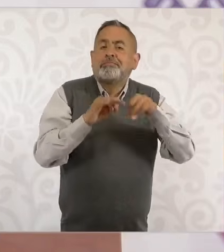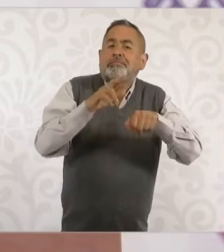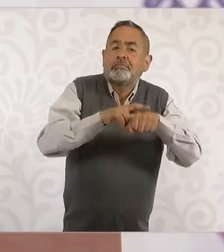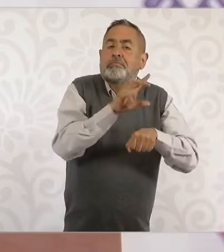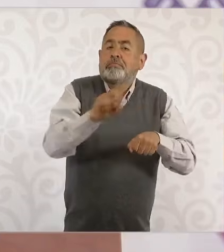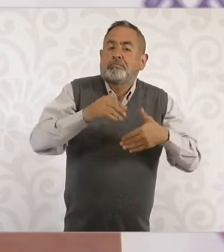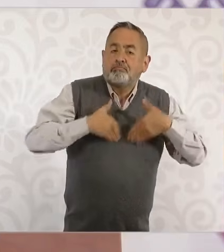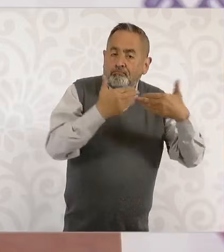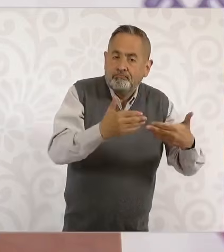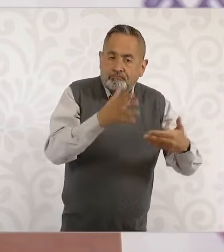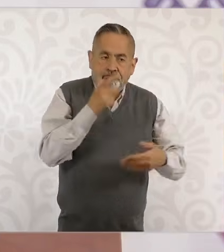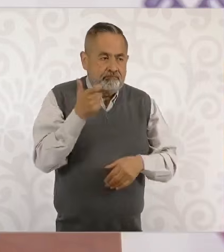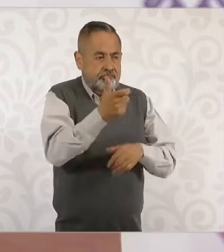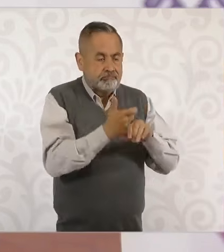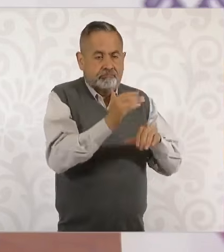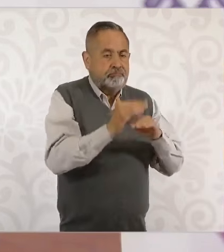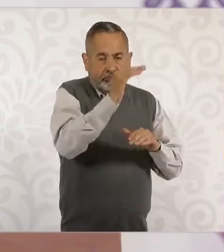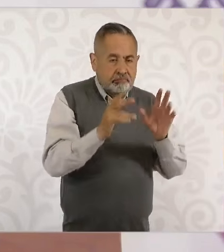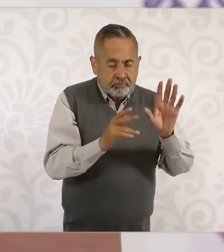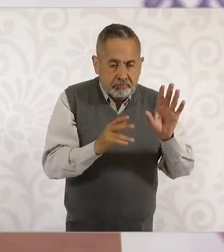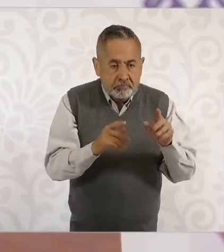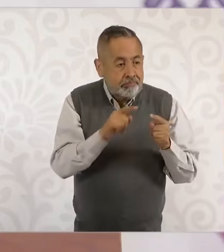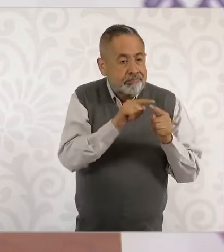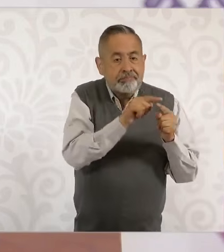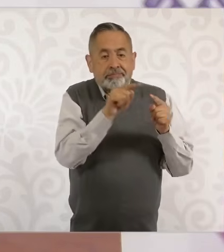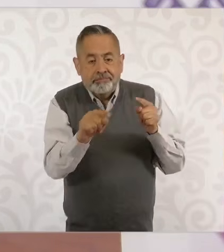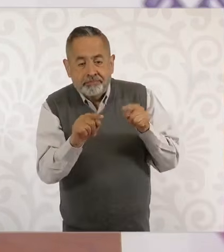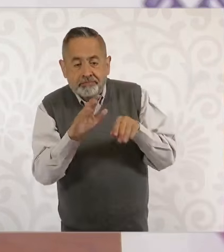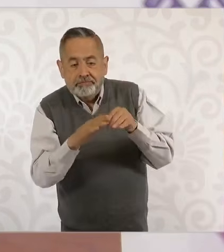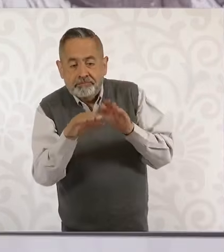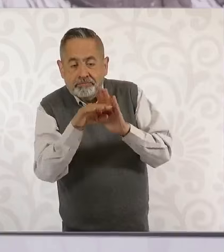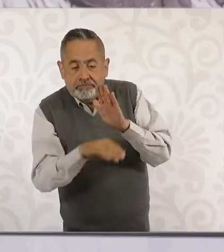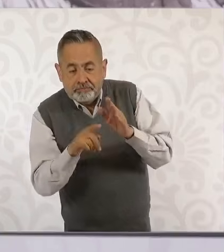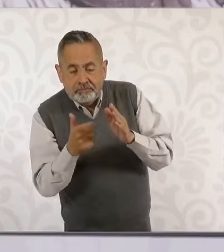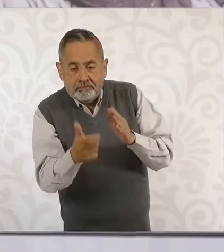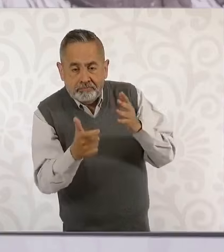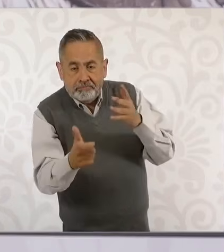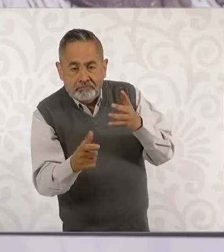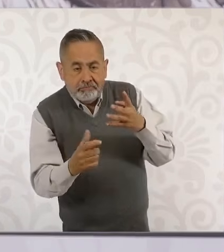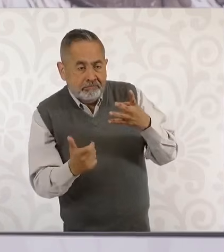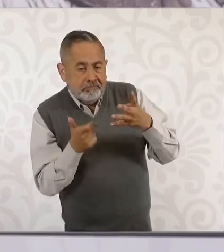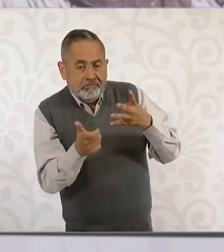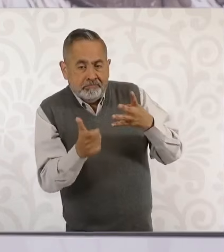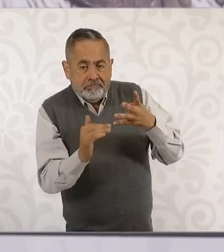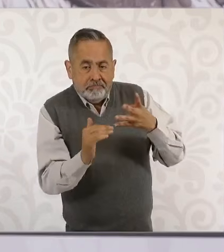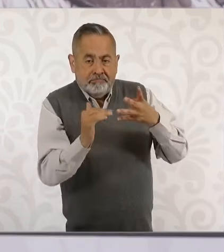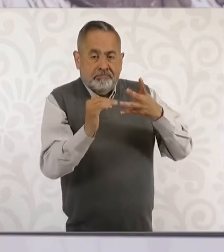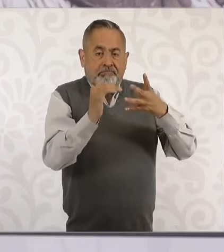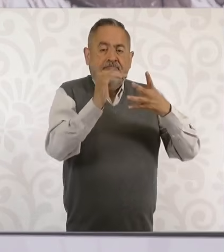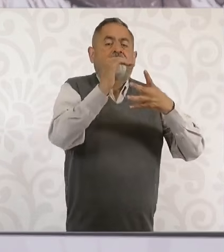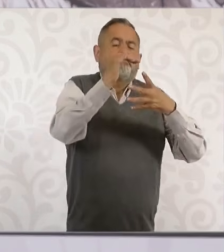también fue para los trabajadores de confianza, pero los que están en los niveles más bajos. Y también eso lo estamos evaluando porque debe cumplirse con la